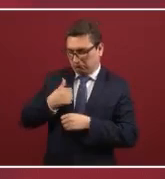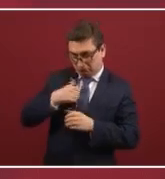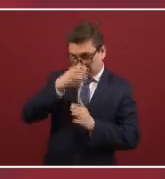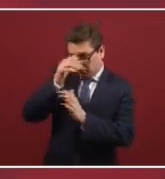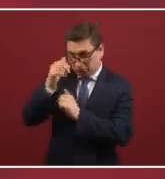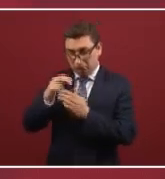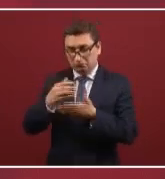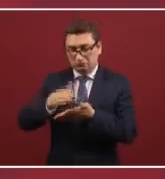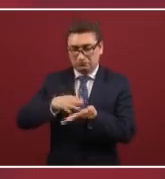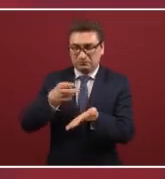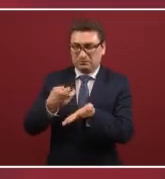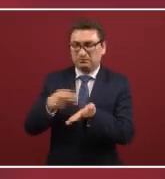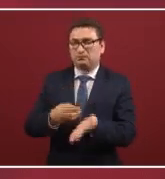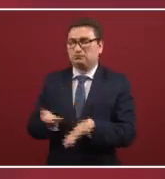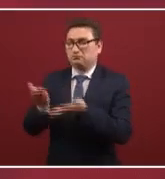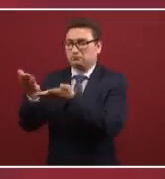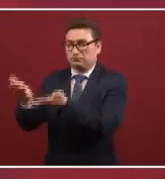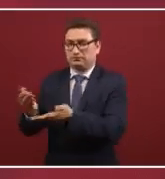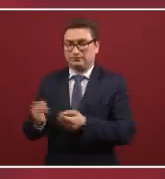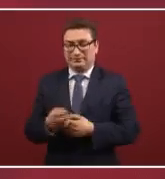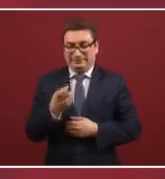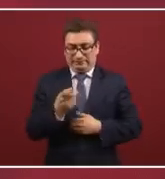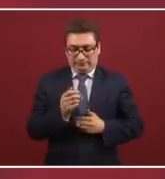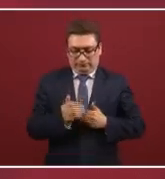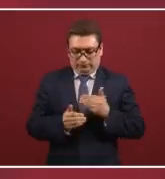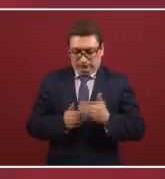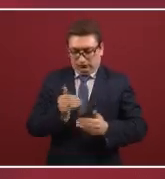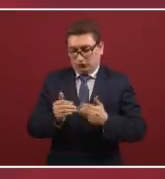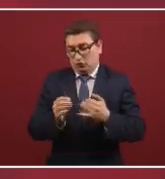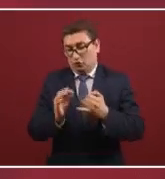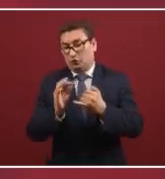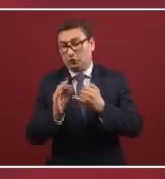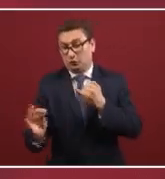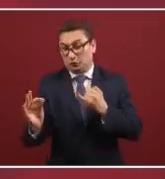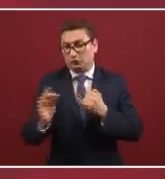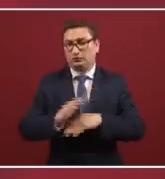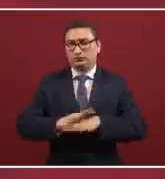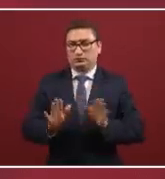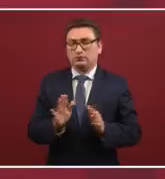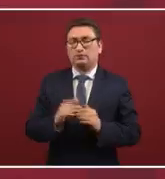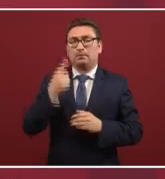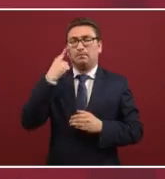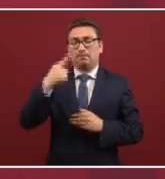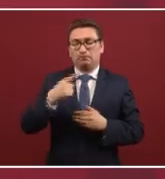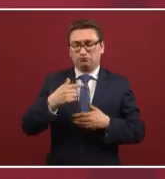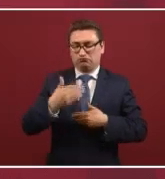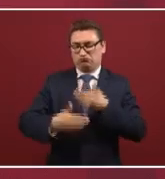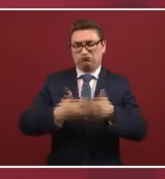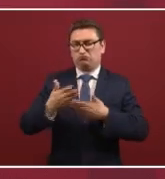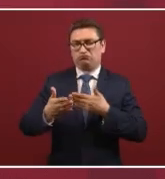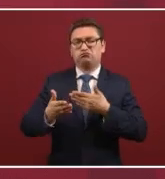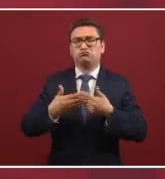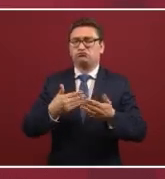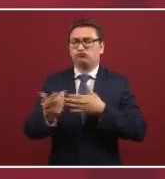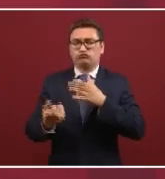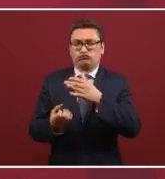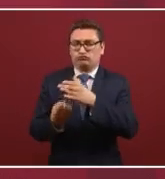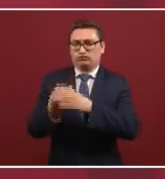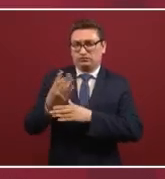Así se da el último paso a un proceso de modernización del tratado